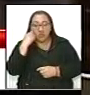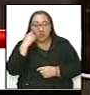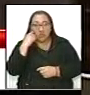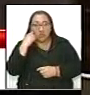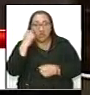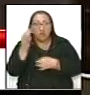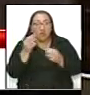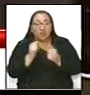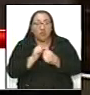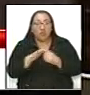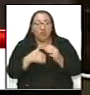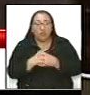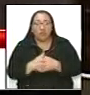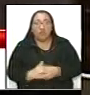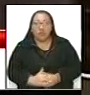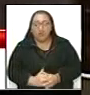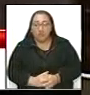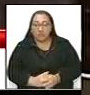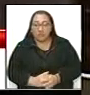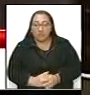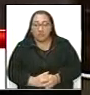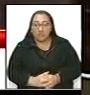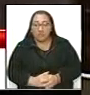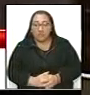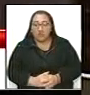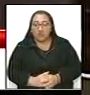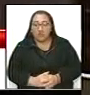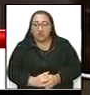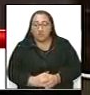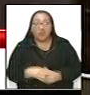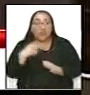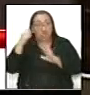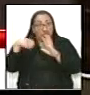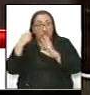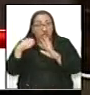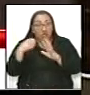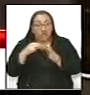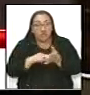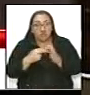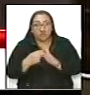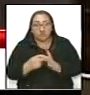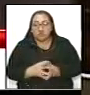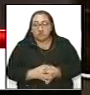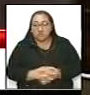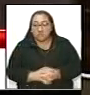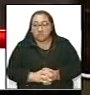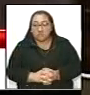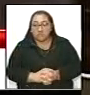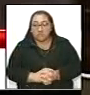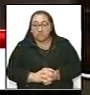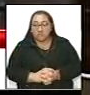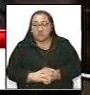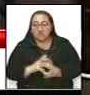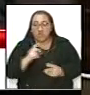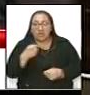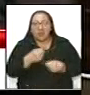expresada a través de la cinematografía es